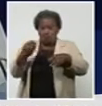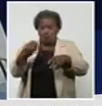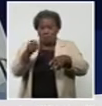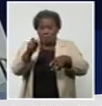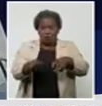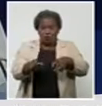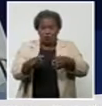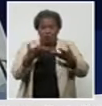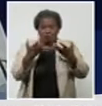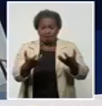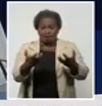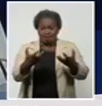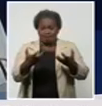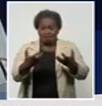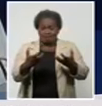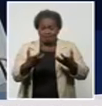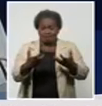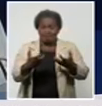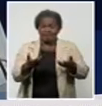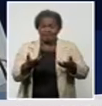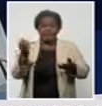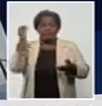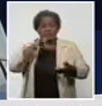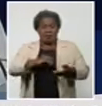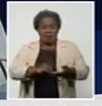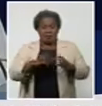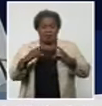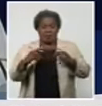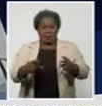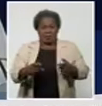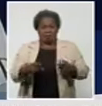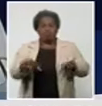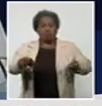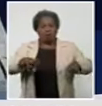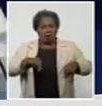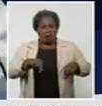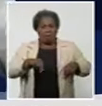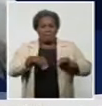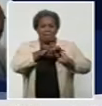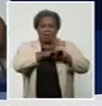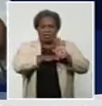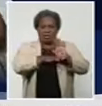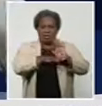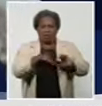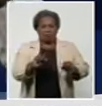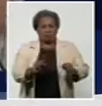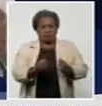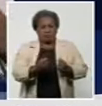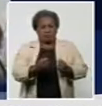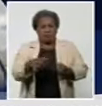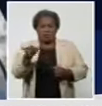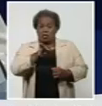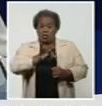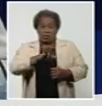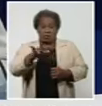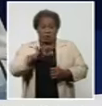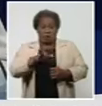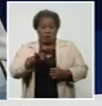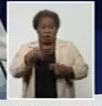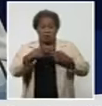y que indiscutiblemente, reitero, se adoptan medidas de restricción, como se va haciendo cada vez